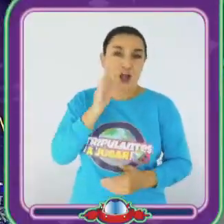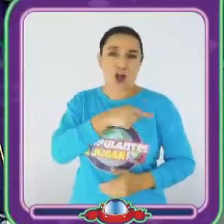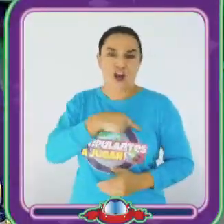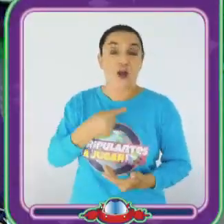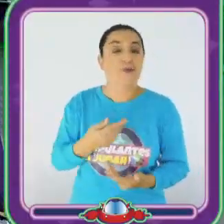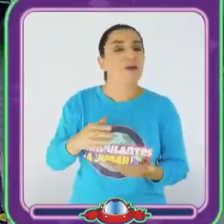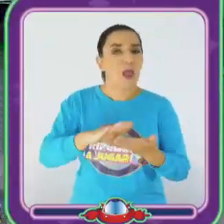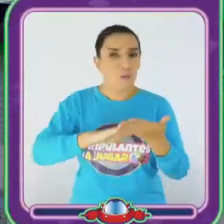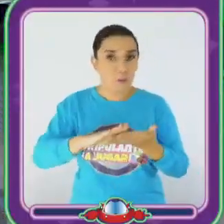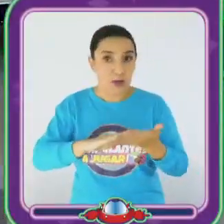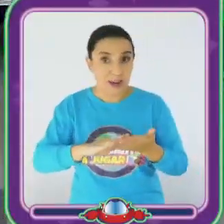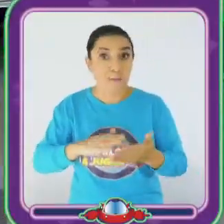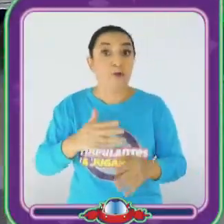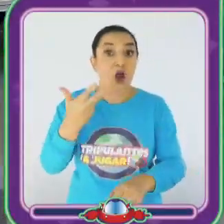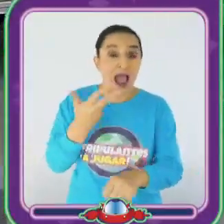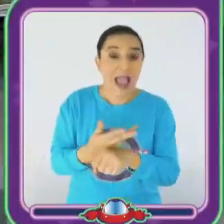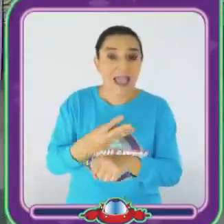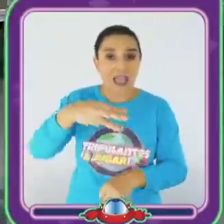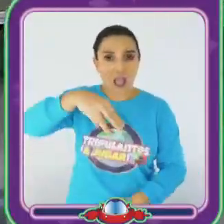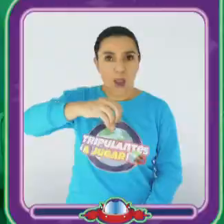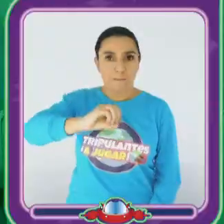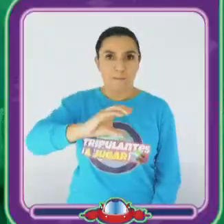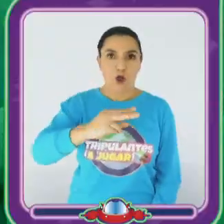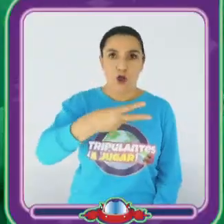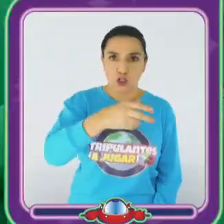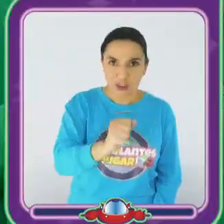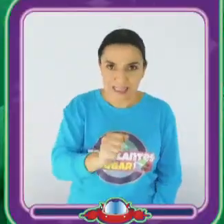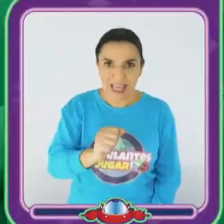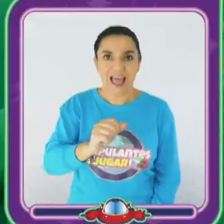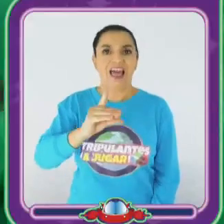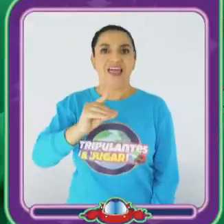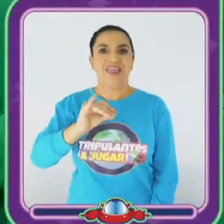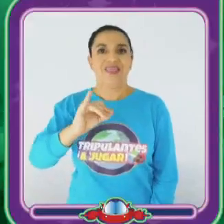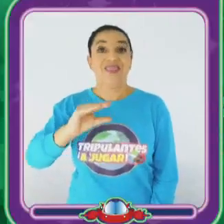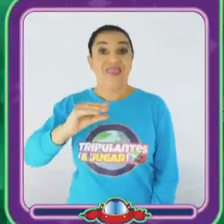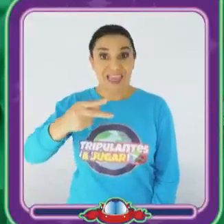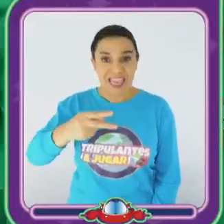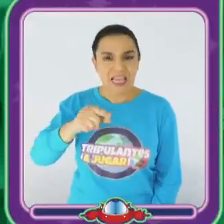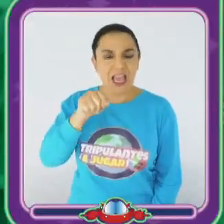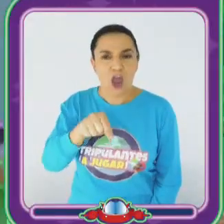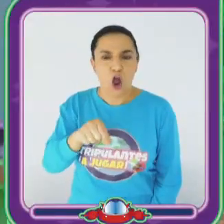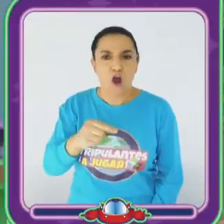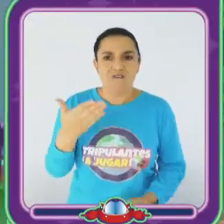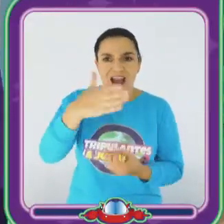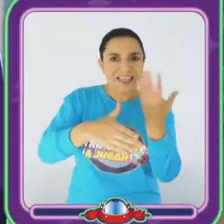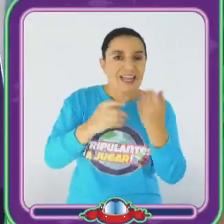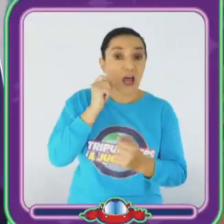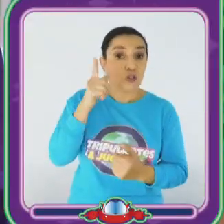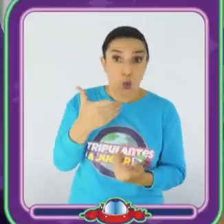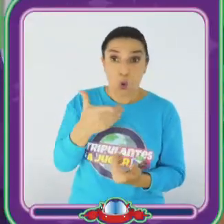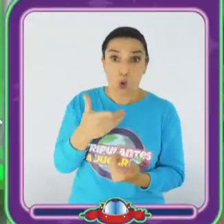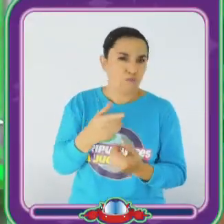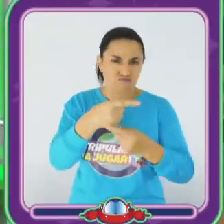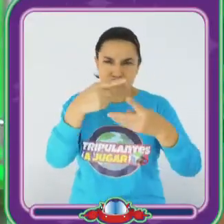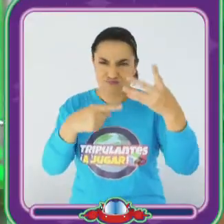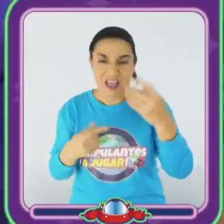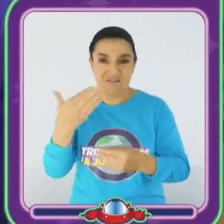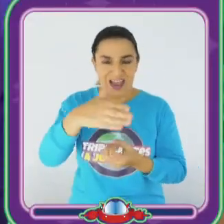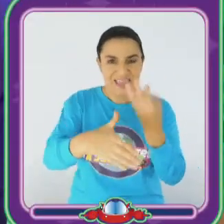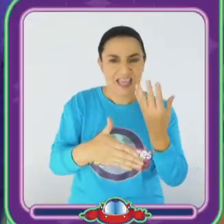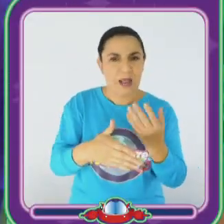está. Mejor no. Pero por ejemplo está Mochadig, la gran ballena azul. Hay muchos tipos de ballenas. Ballena azul. Claro.